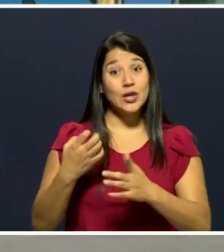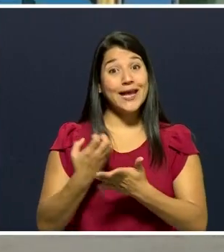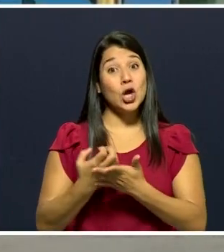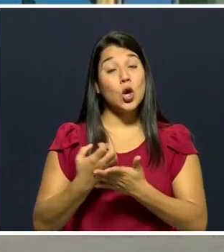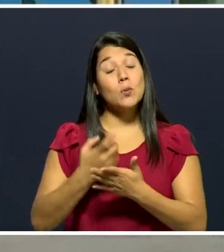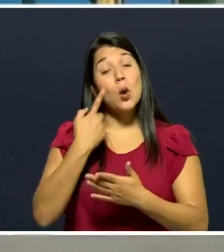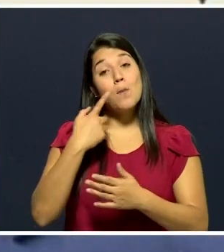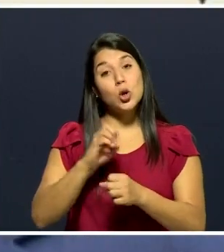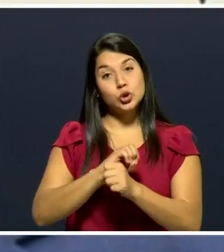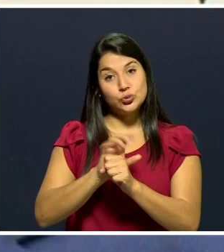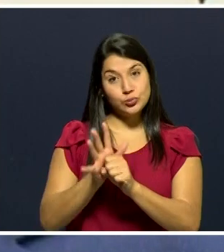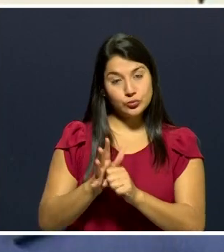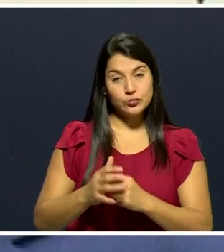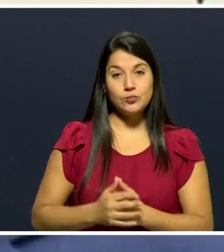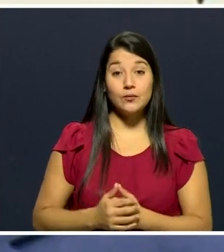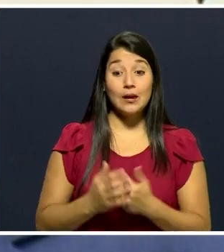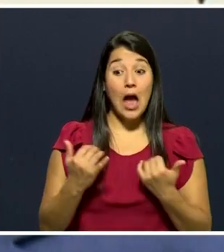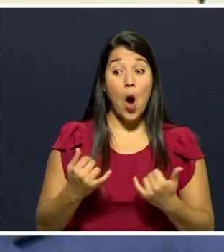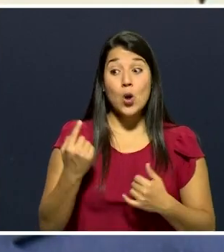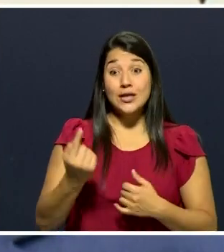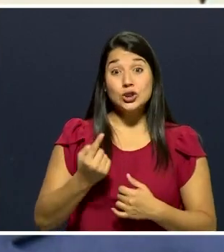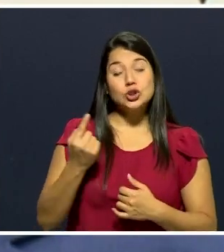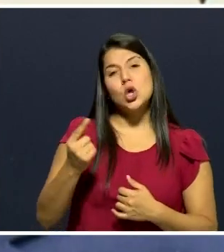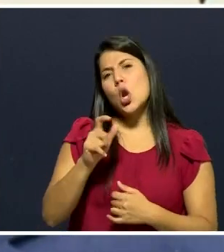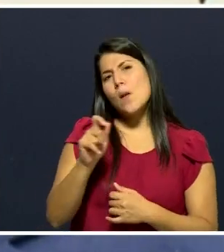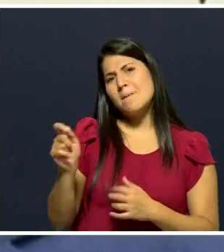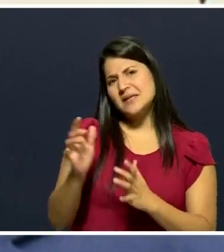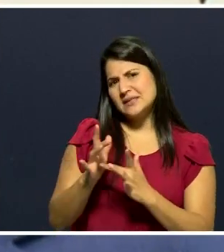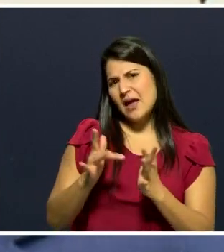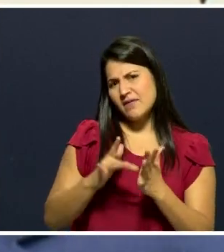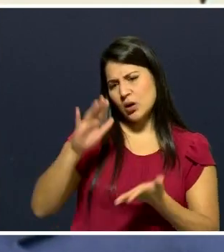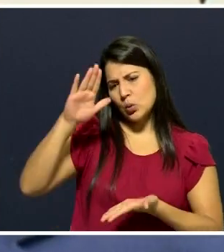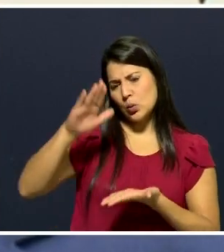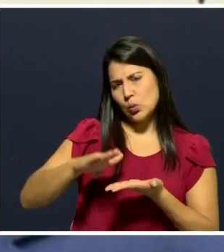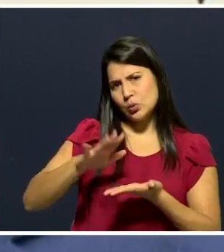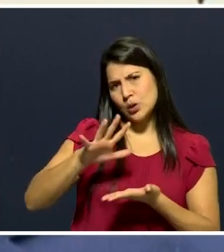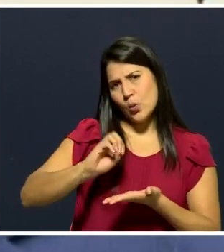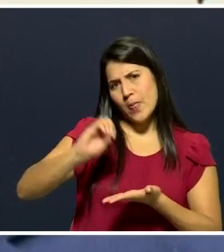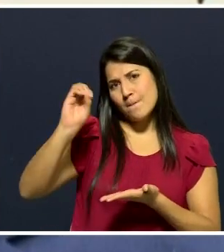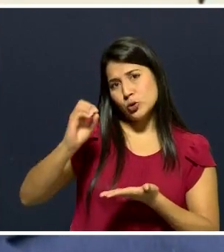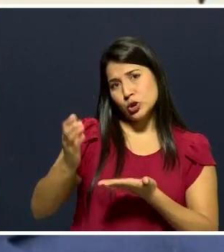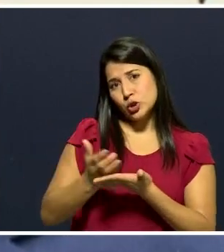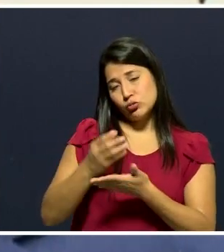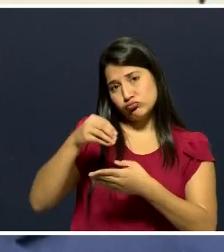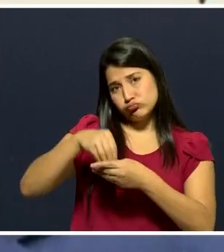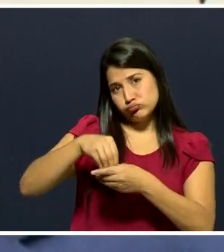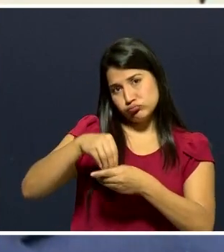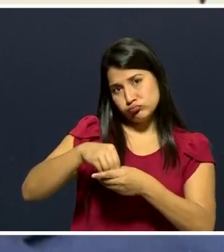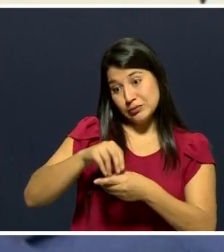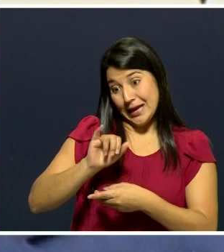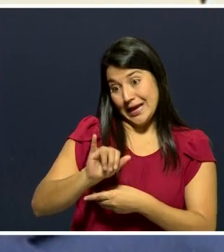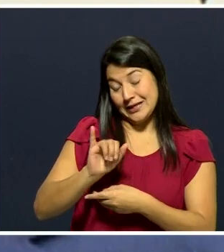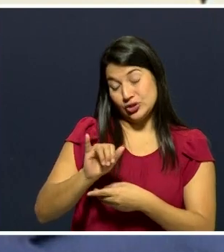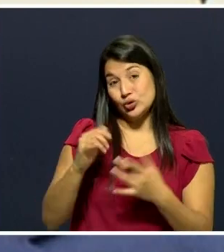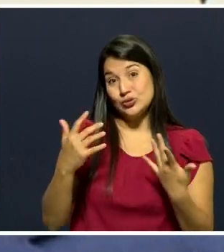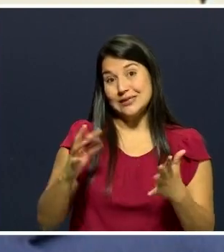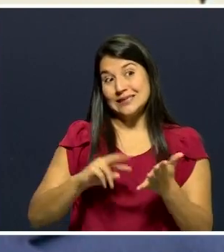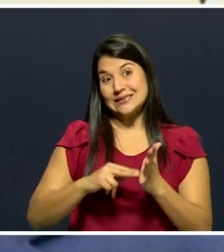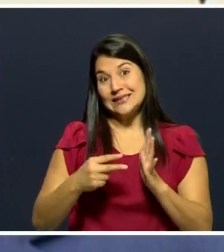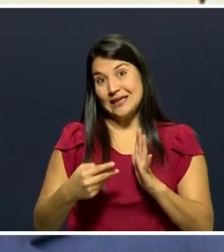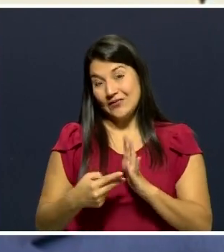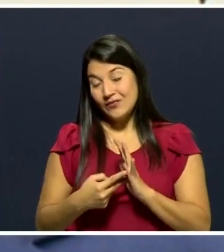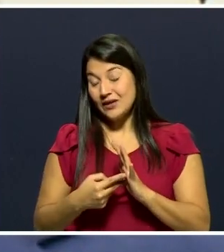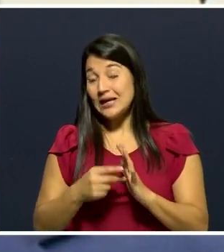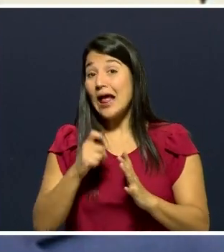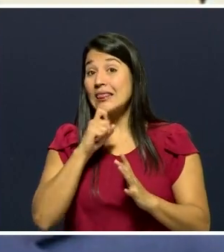está ahora es lo que puede estar. Solo el mes de abril hubo una disminución de alrededor del 50% en los ingresos. Y eso ya nos pone en perspectiva lo difícil que puede